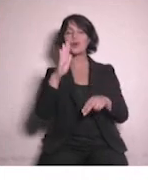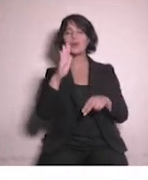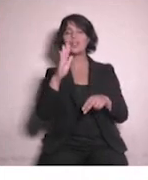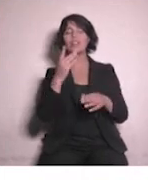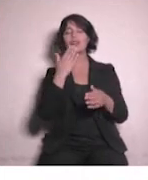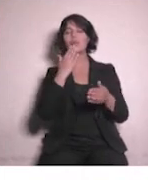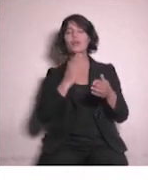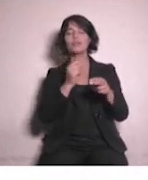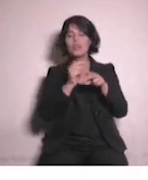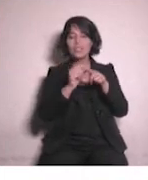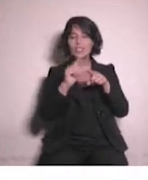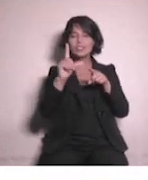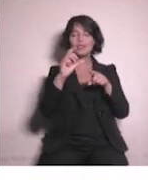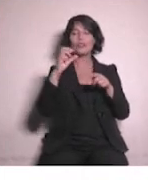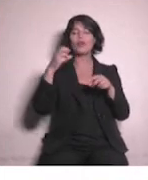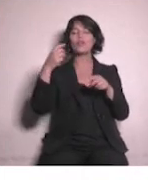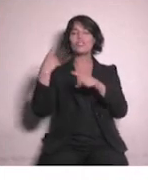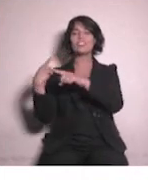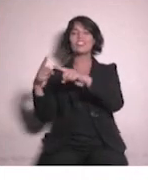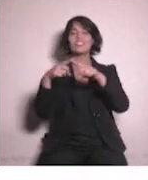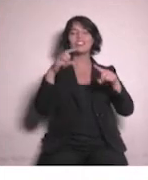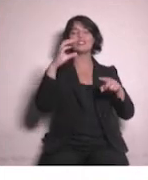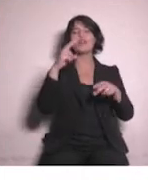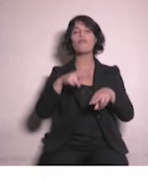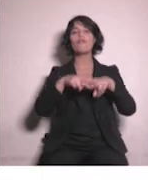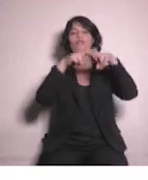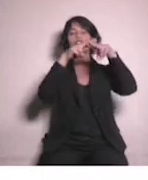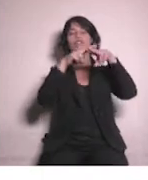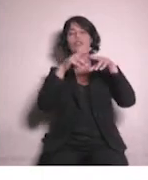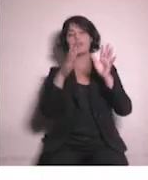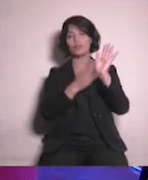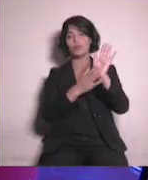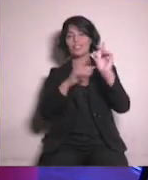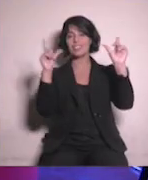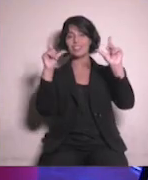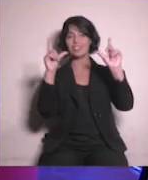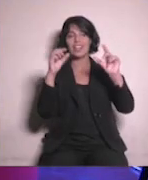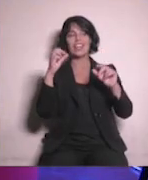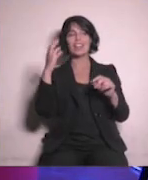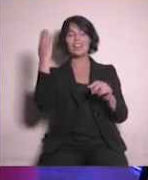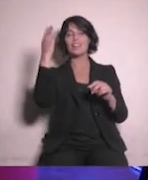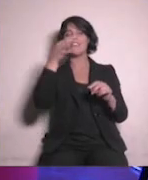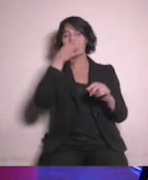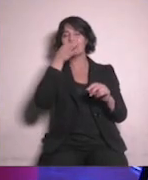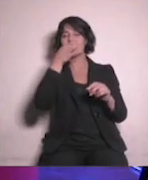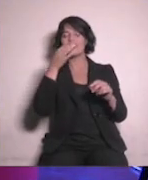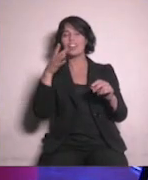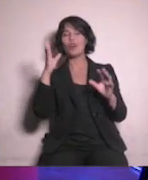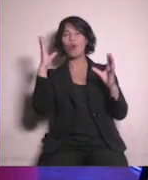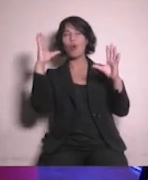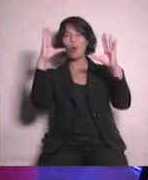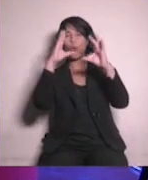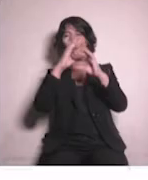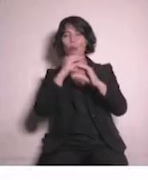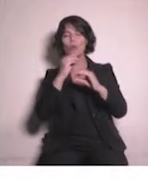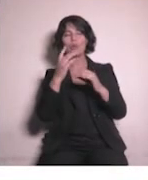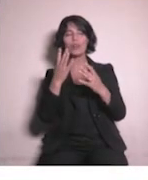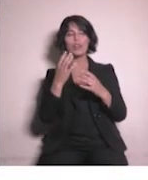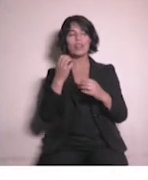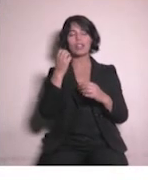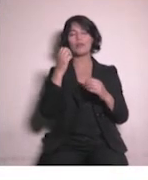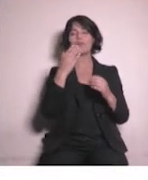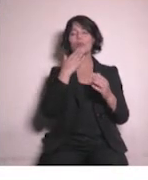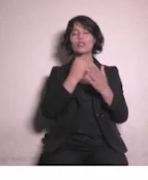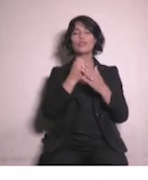desde el inicio de los multifondos. Lo que muestra este cuadro, el verde oscuro, es cuando es número 1 entre todos los